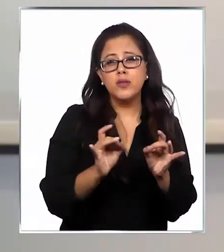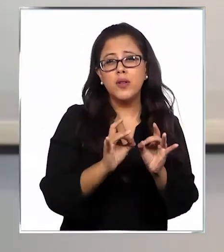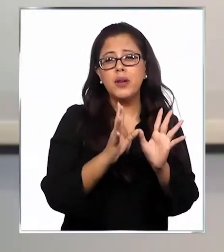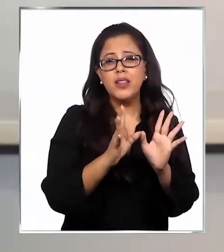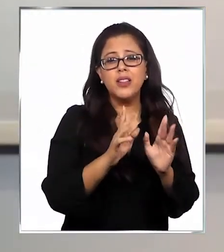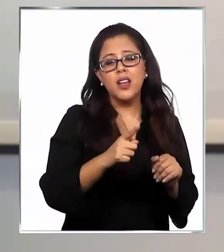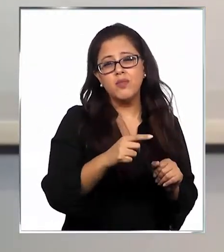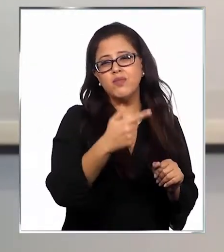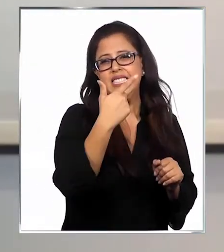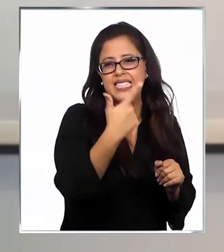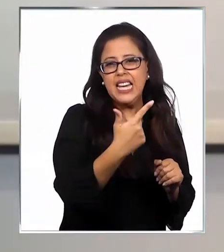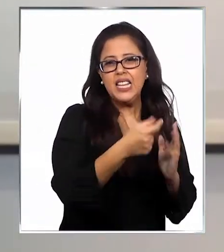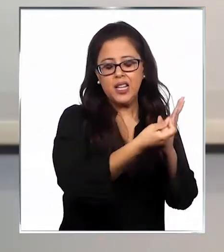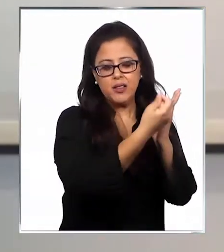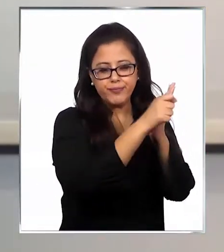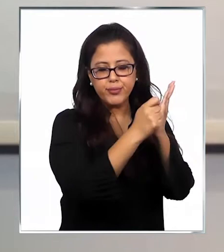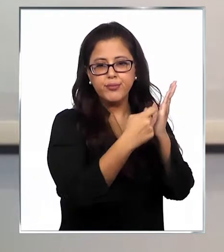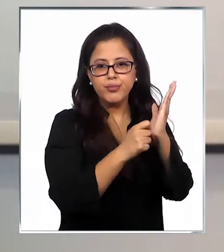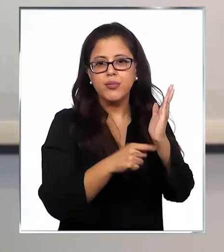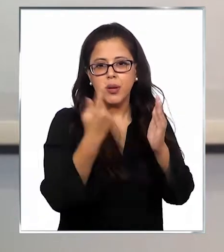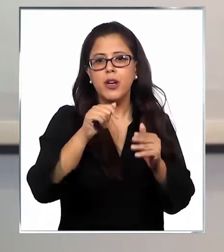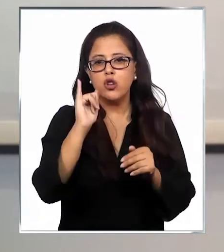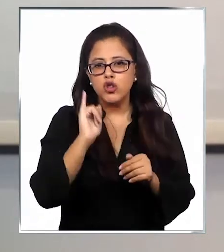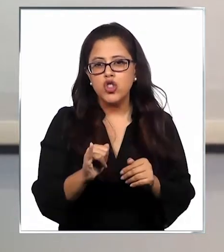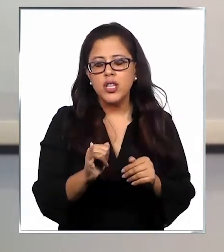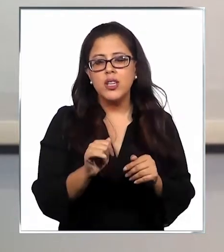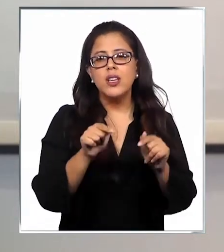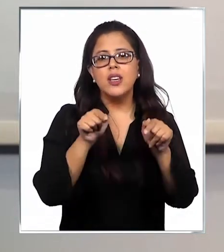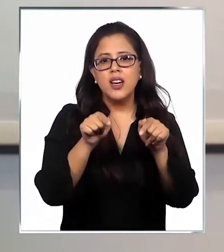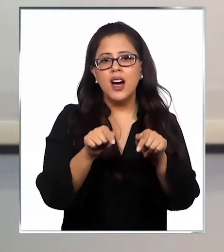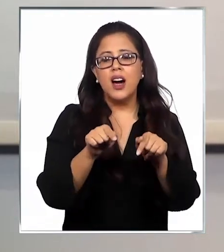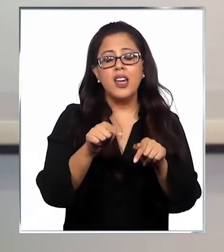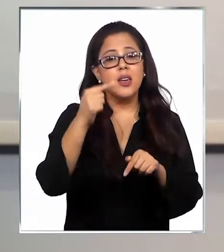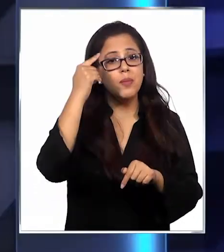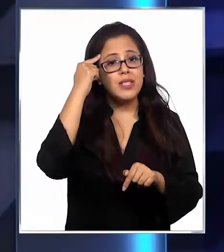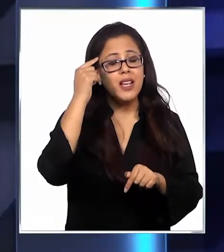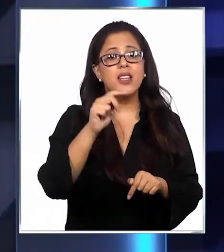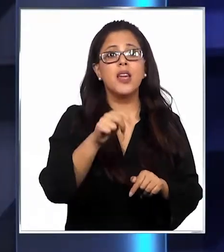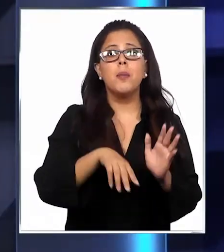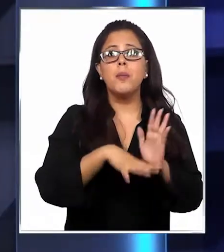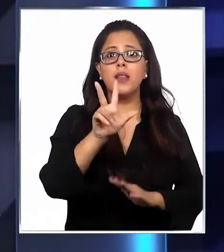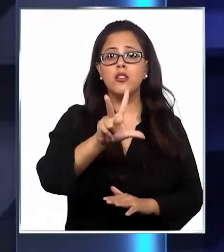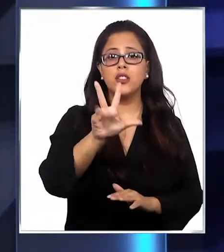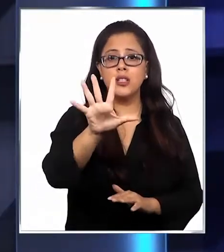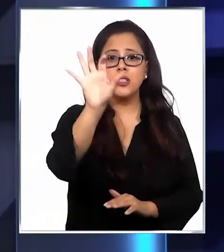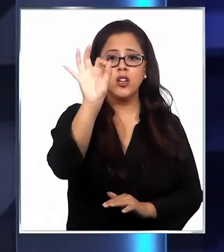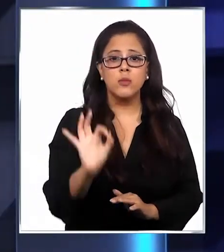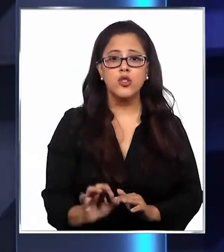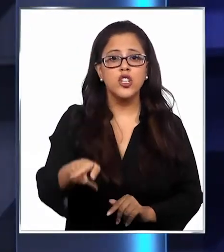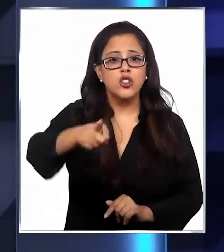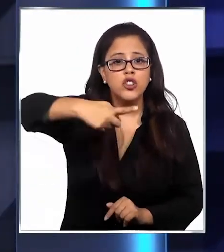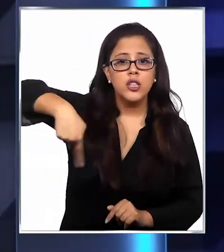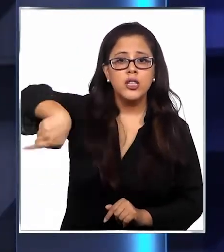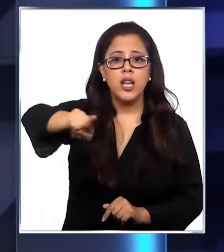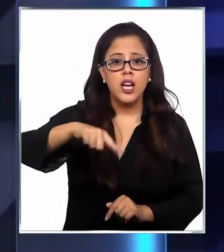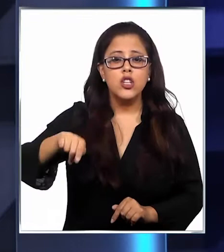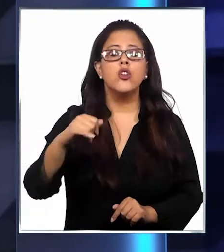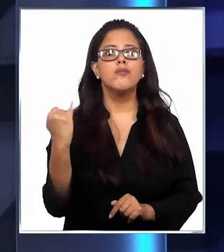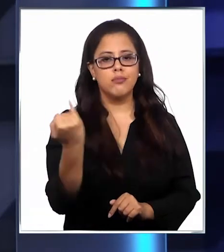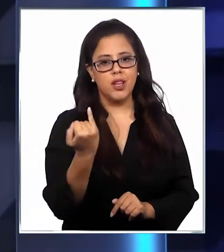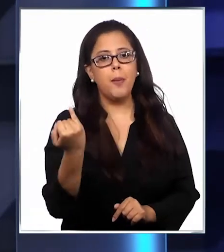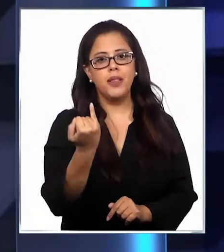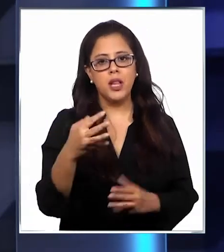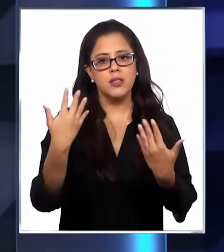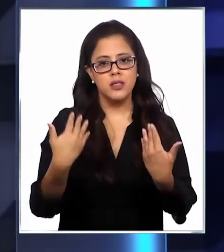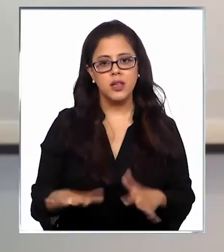7 diagnósticos. Pero sí hay que tener este sustrato que más del 85% de ellas son completamente